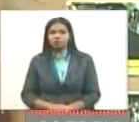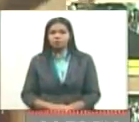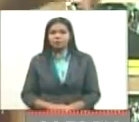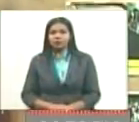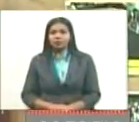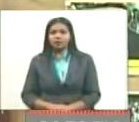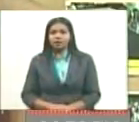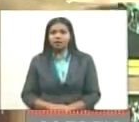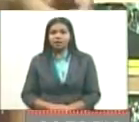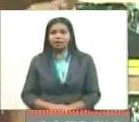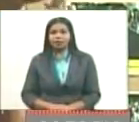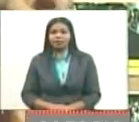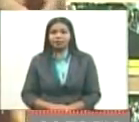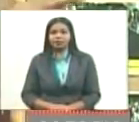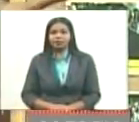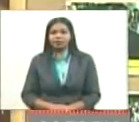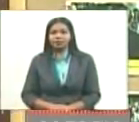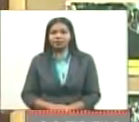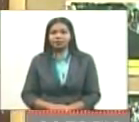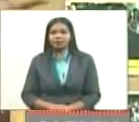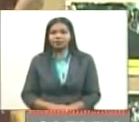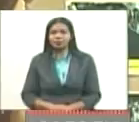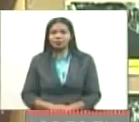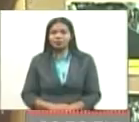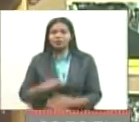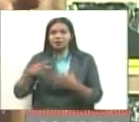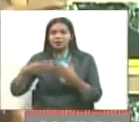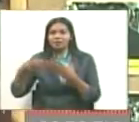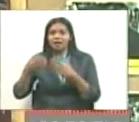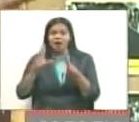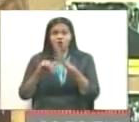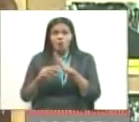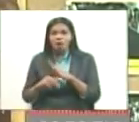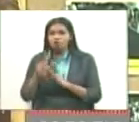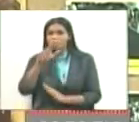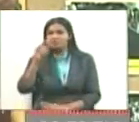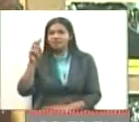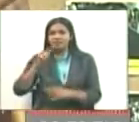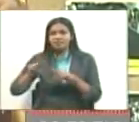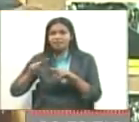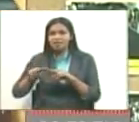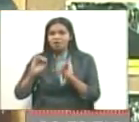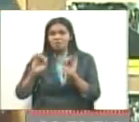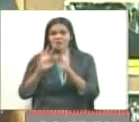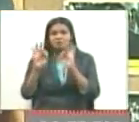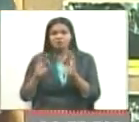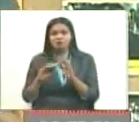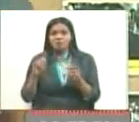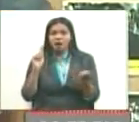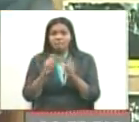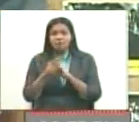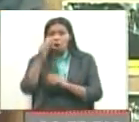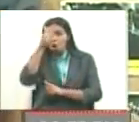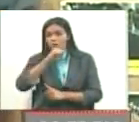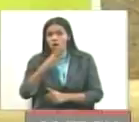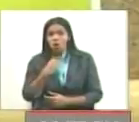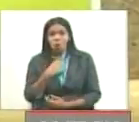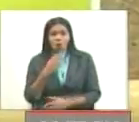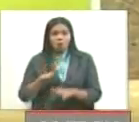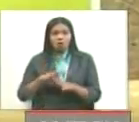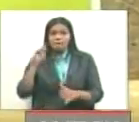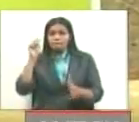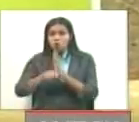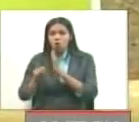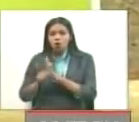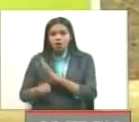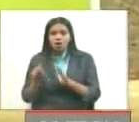se les lleve medicina, o 30 niños que deben ser operados para trasplante de médula, no se puedan operar porque ellos tienen bloqueada